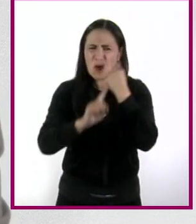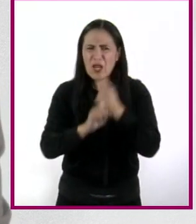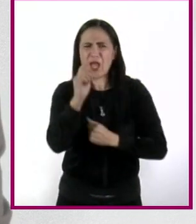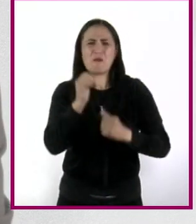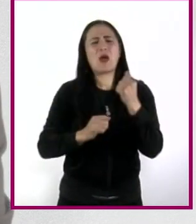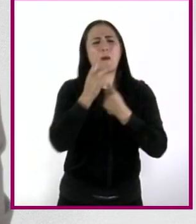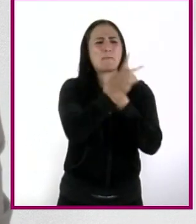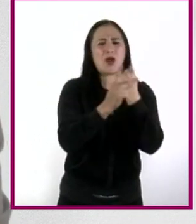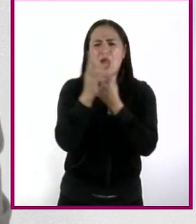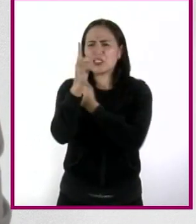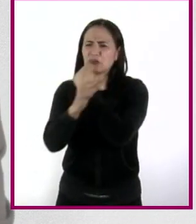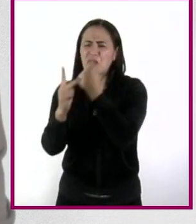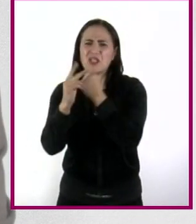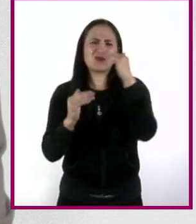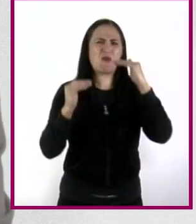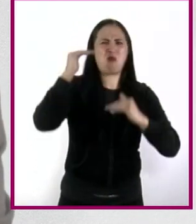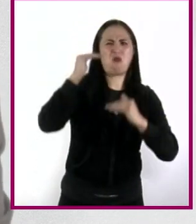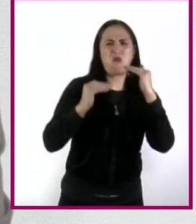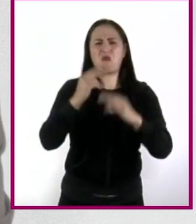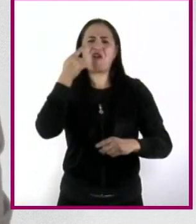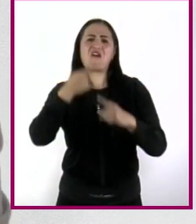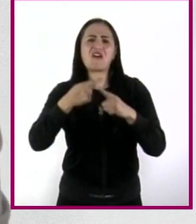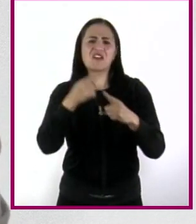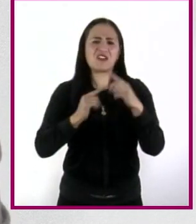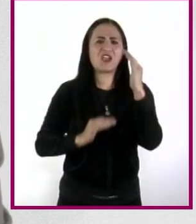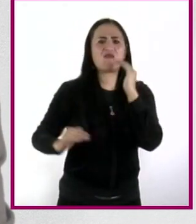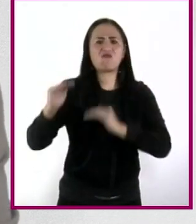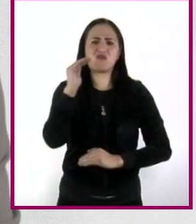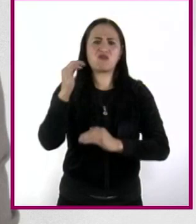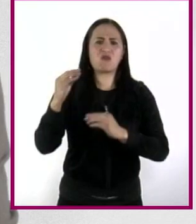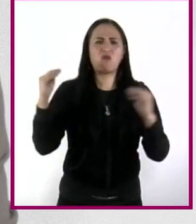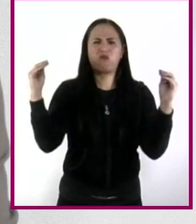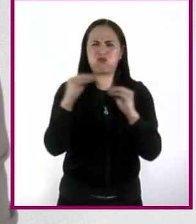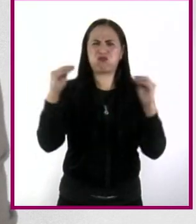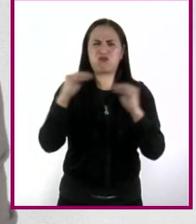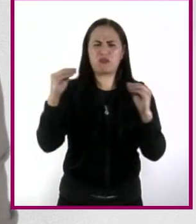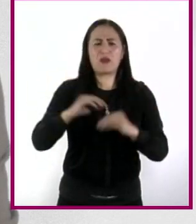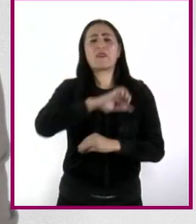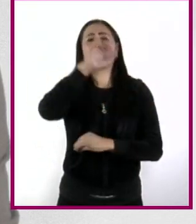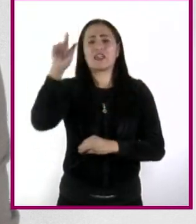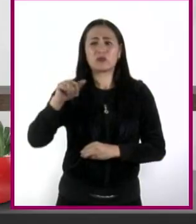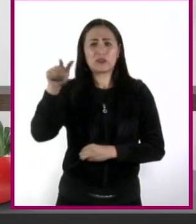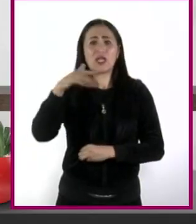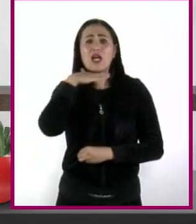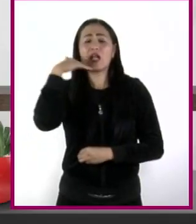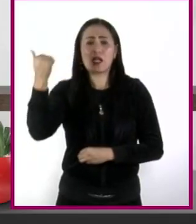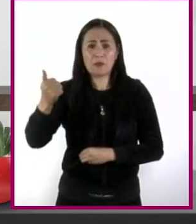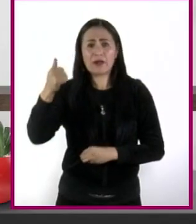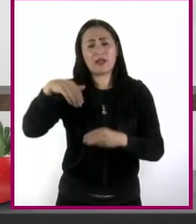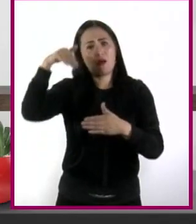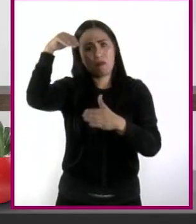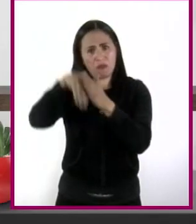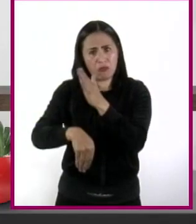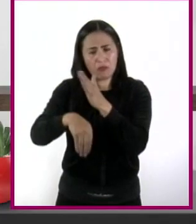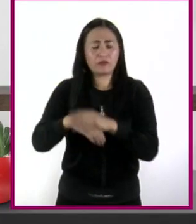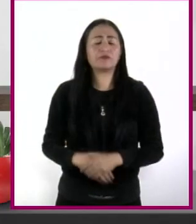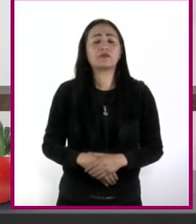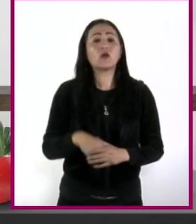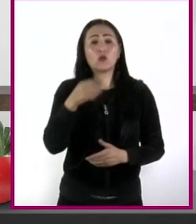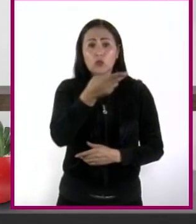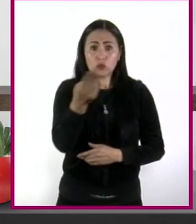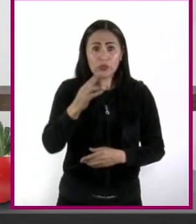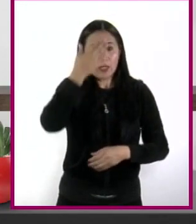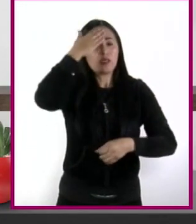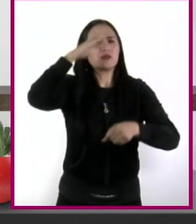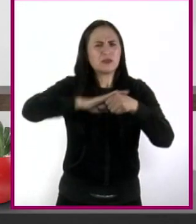las naciones que se consolidaron como las nuevas grandes potencias, luego de la caída de la Alemania nazi. Un dato relevante que deben tener en